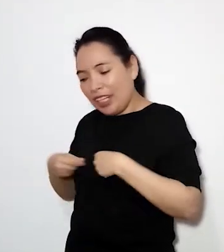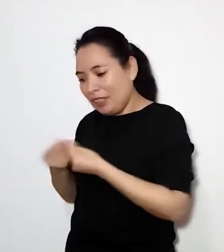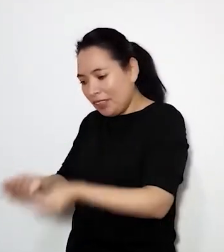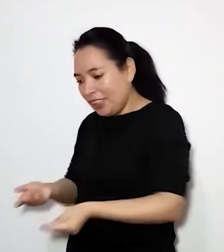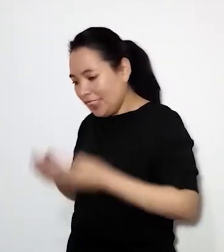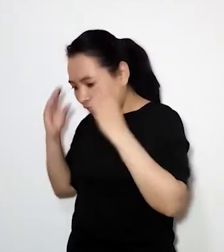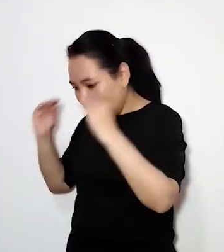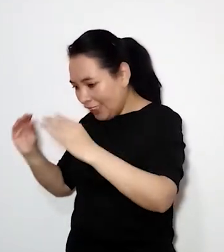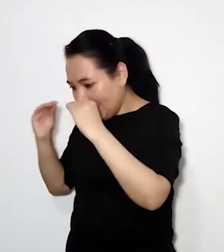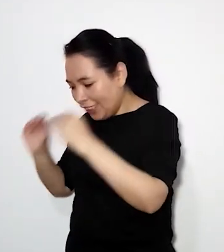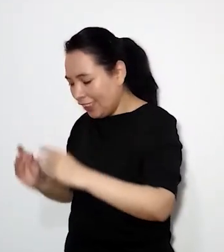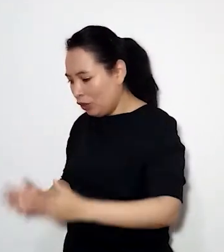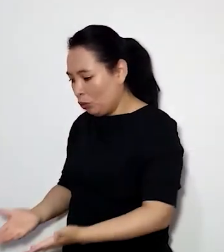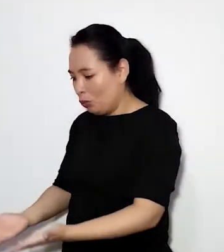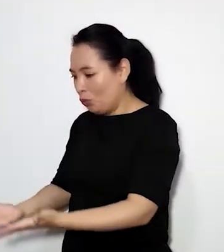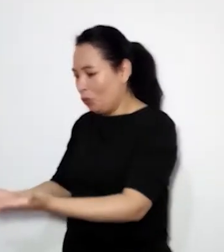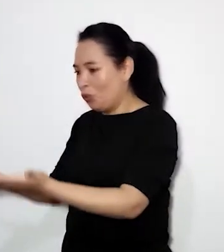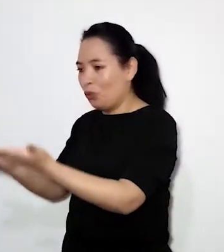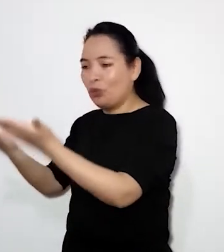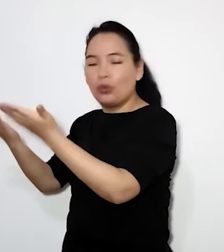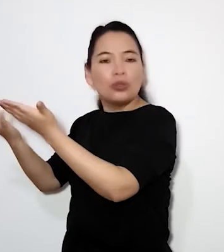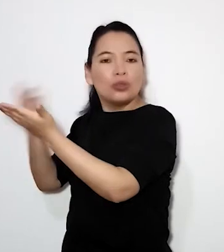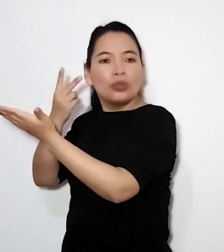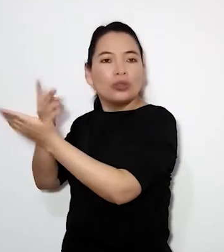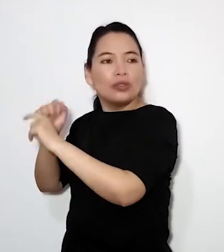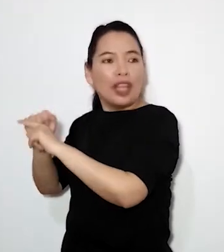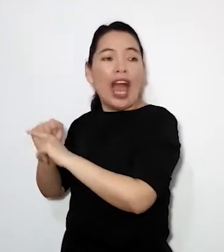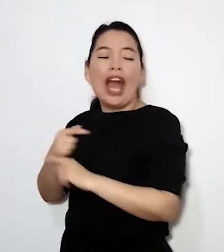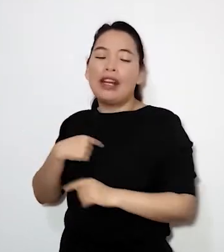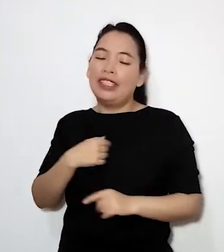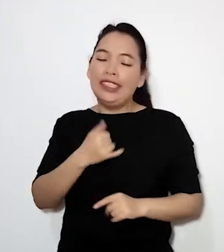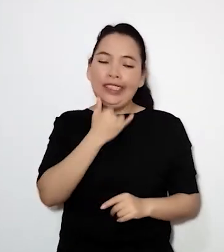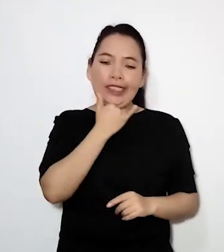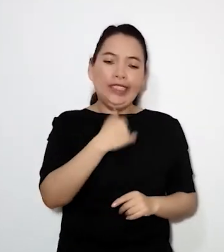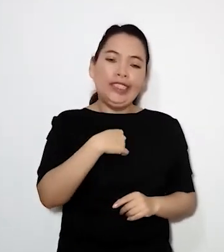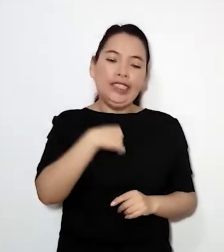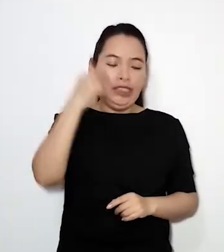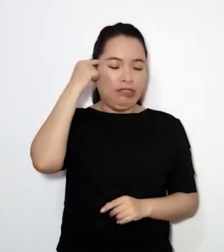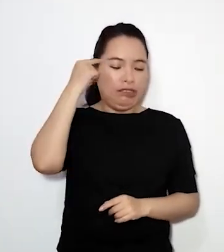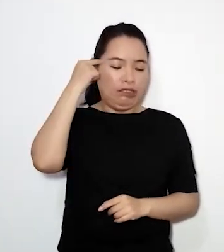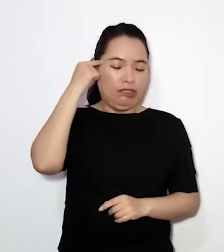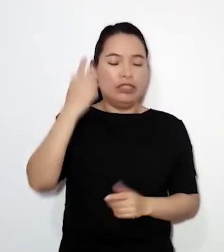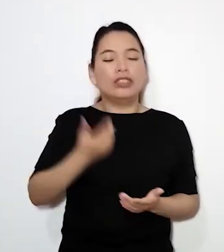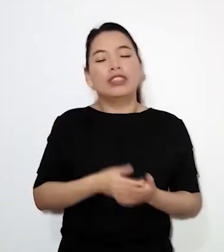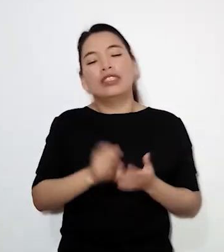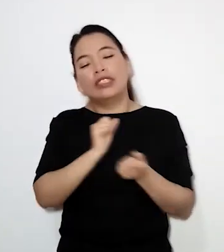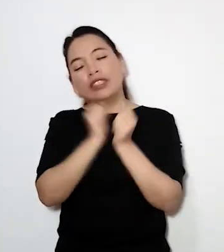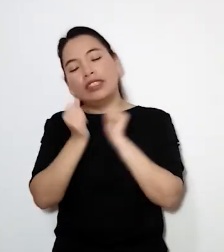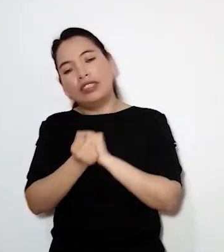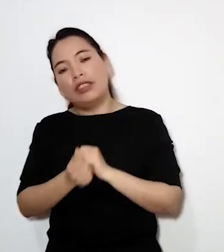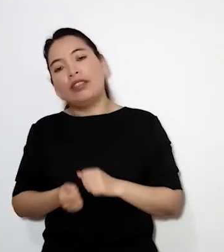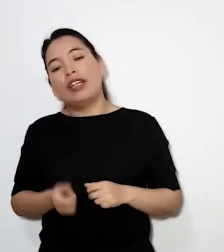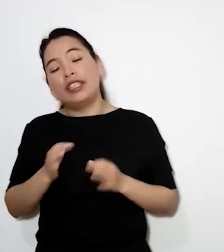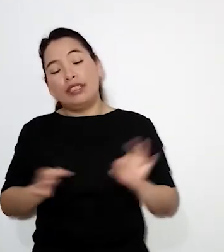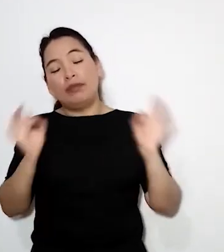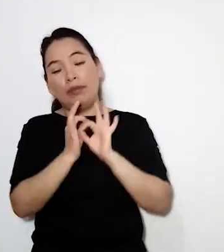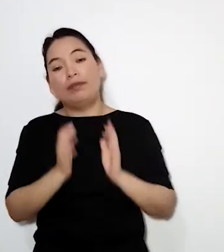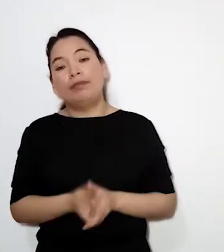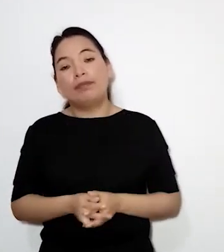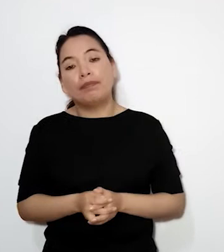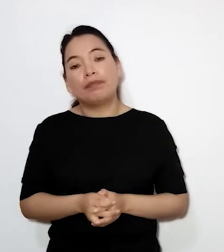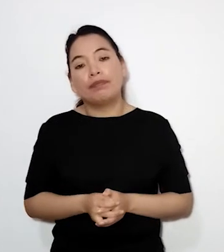estilos de aprendizaje de distintos colectivos, ¿no? Entonces, esto nos parece importante. En segundo